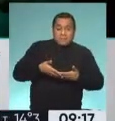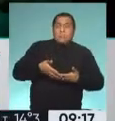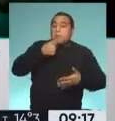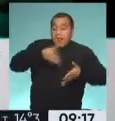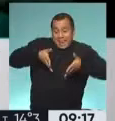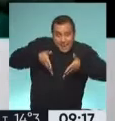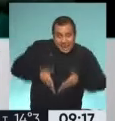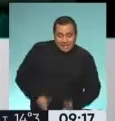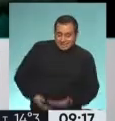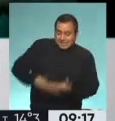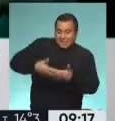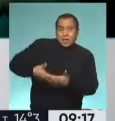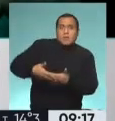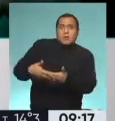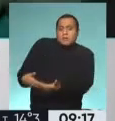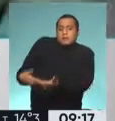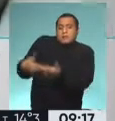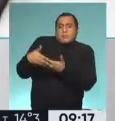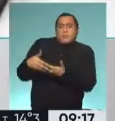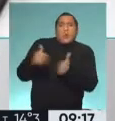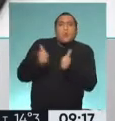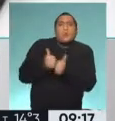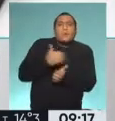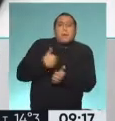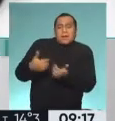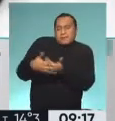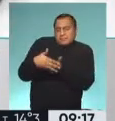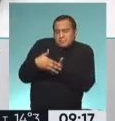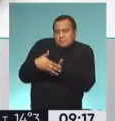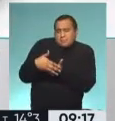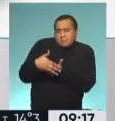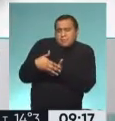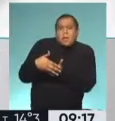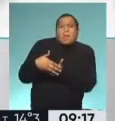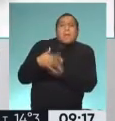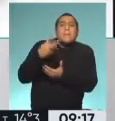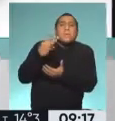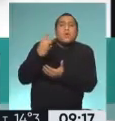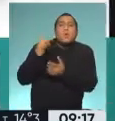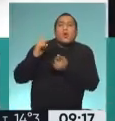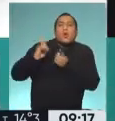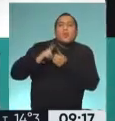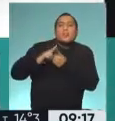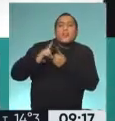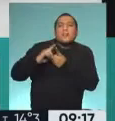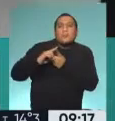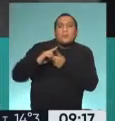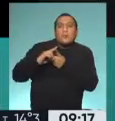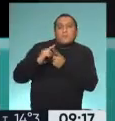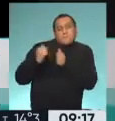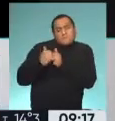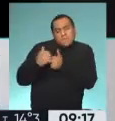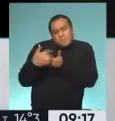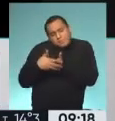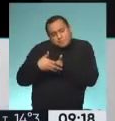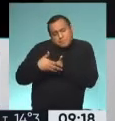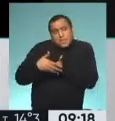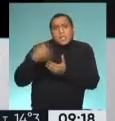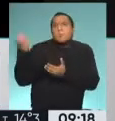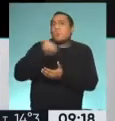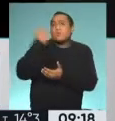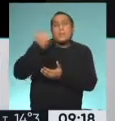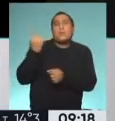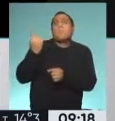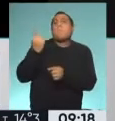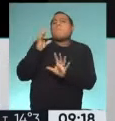forma parte de los derechos que están contemplados en la ley. Claro. Si el recién nacido o recién nacida es sano o sana, tiene